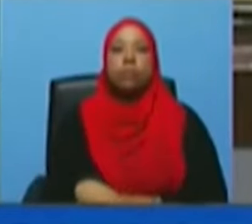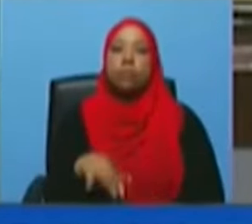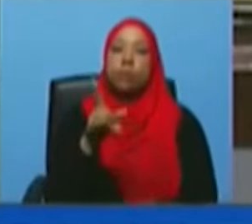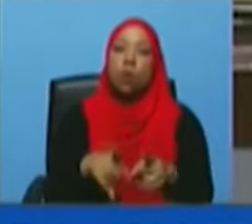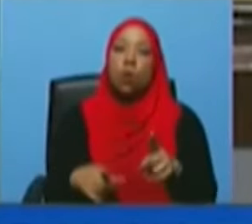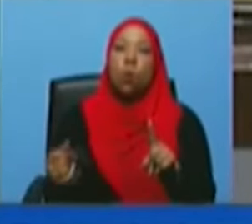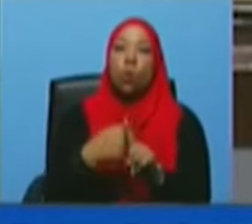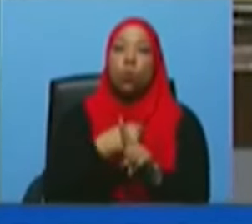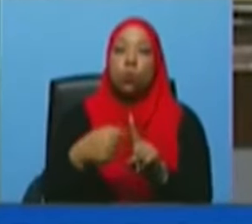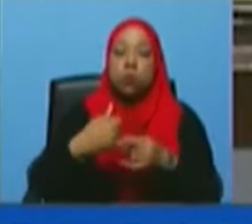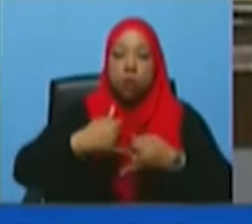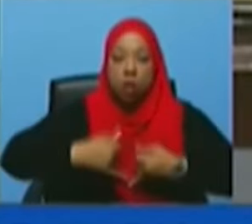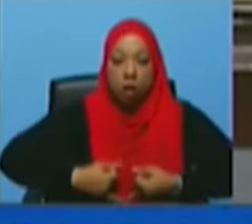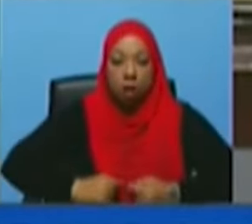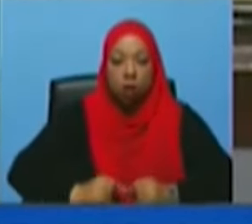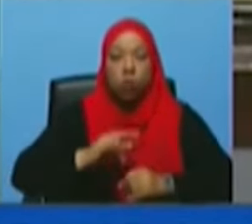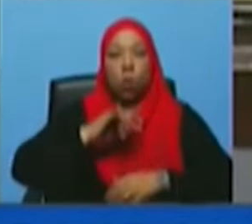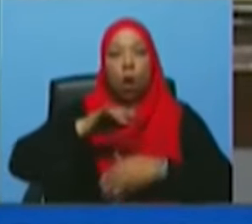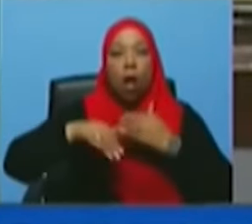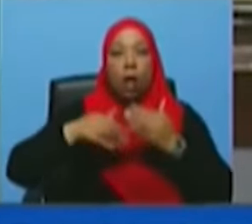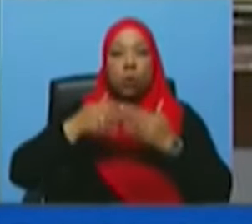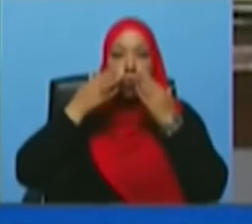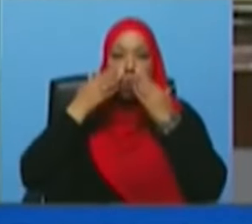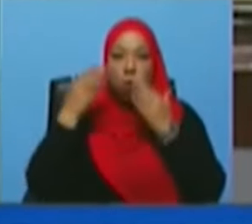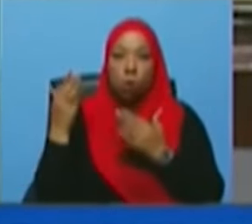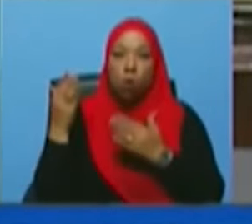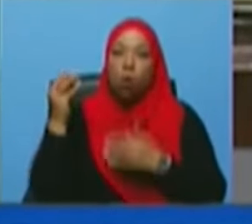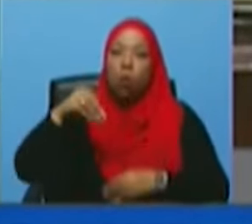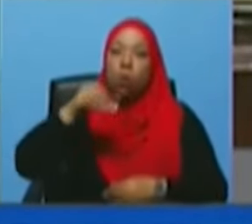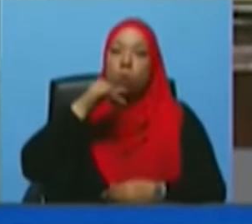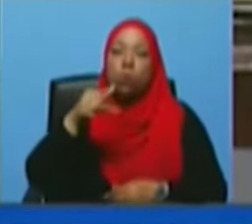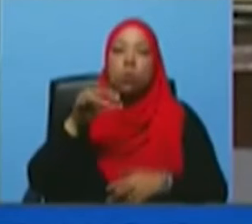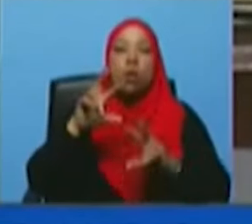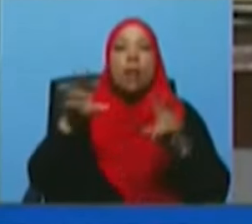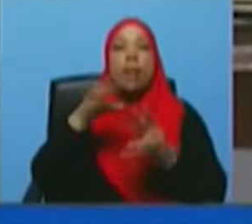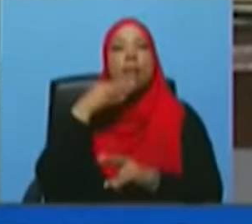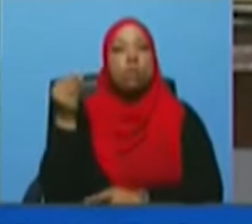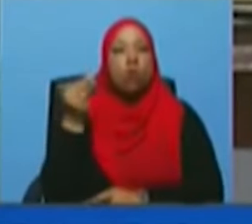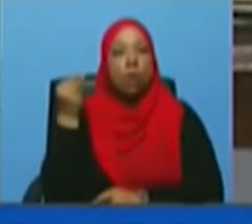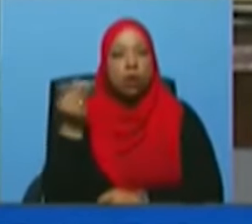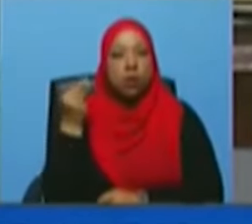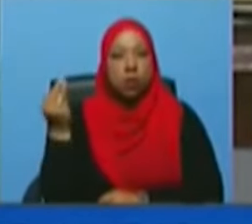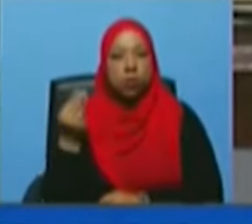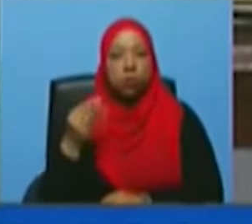violencia que dijo dan gente muy joven